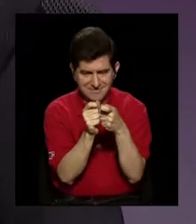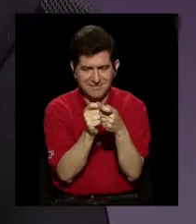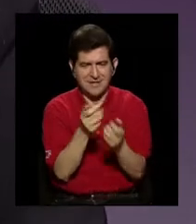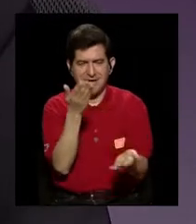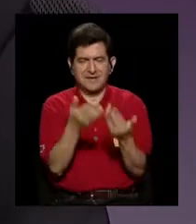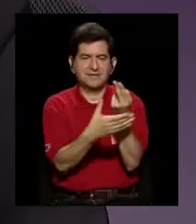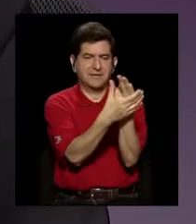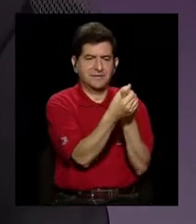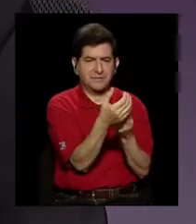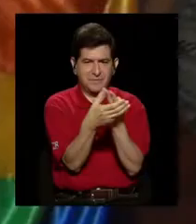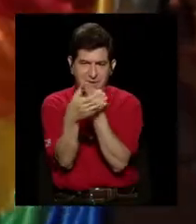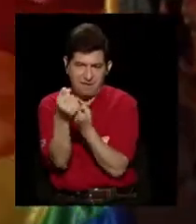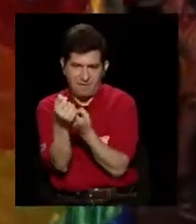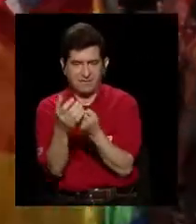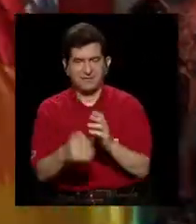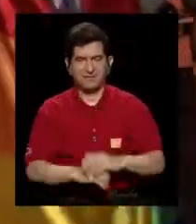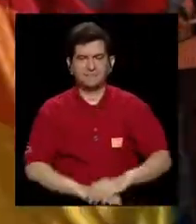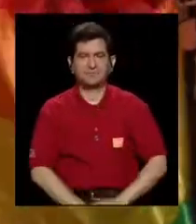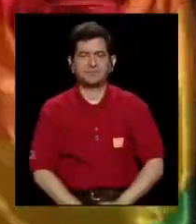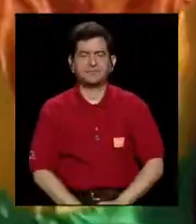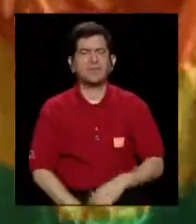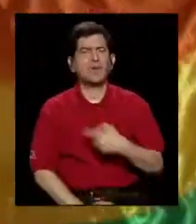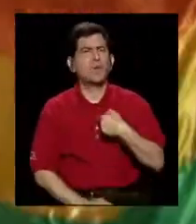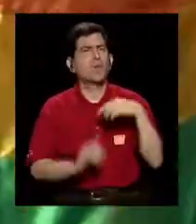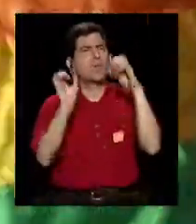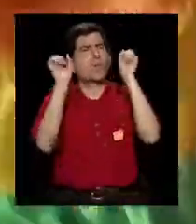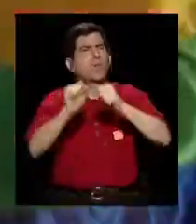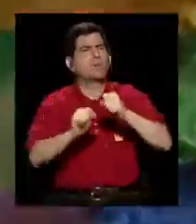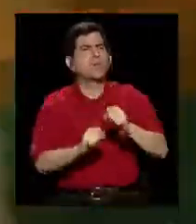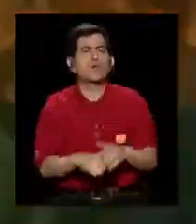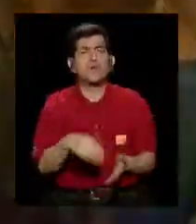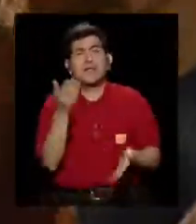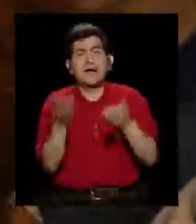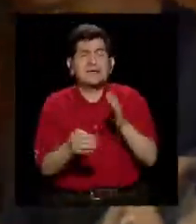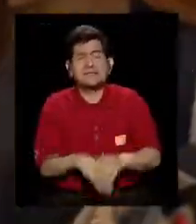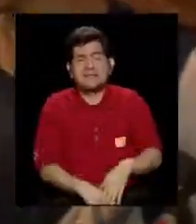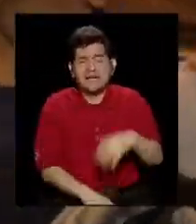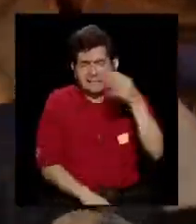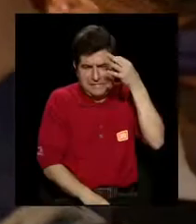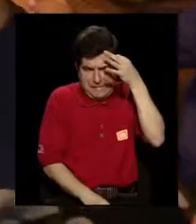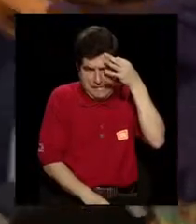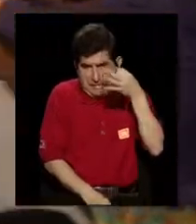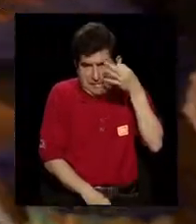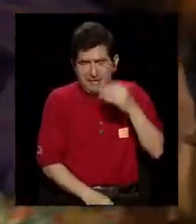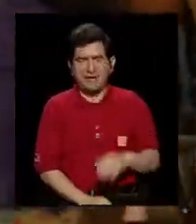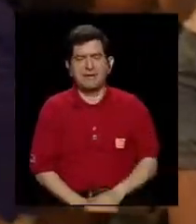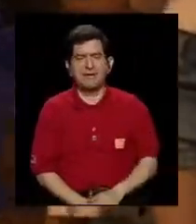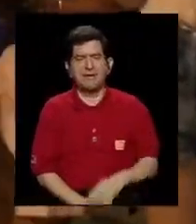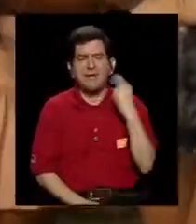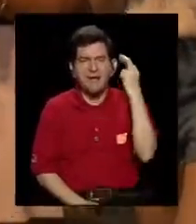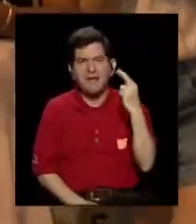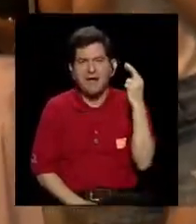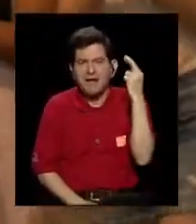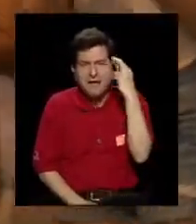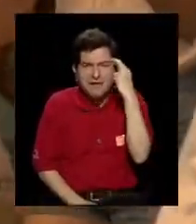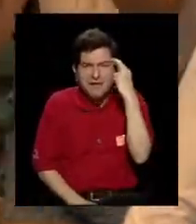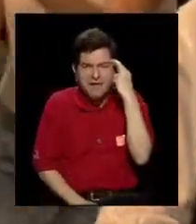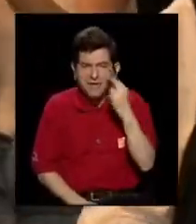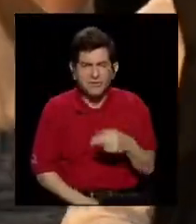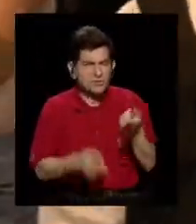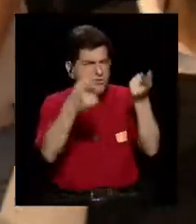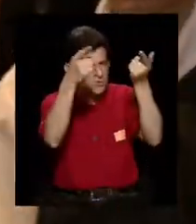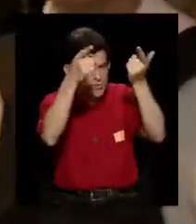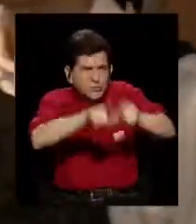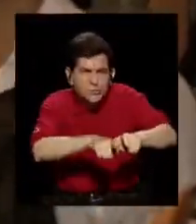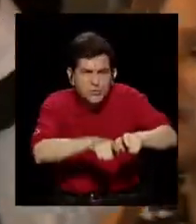las parejas. Una podría especular, porque en esto de las causas podríamos especular de por qué